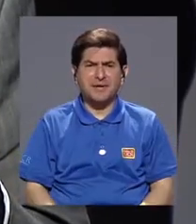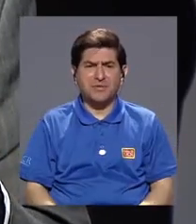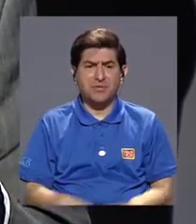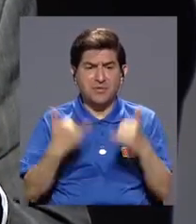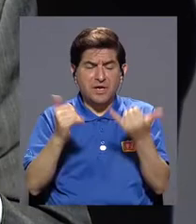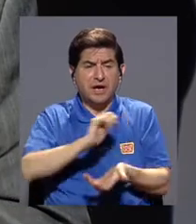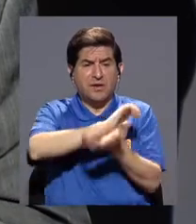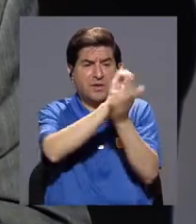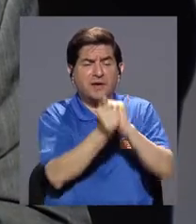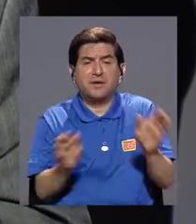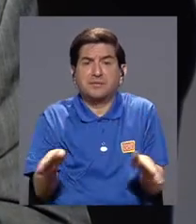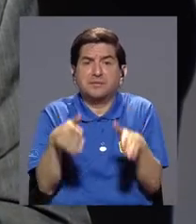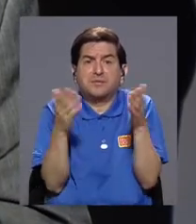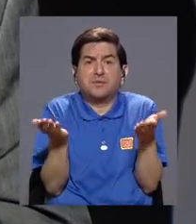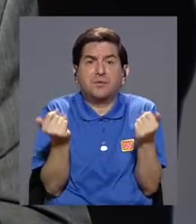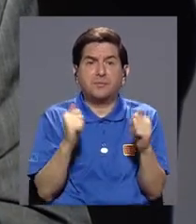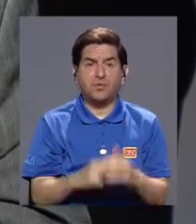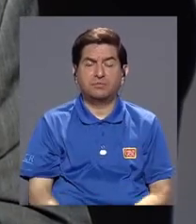página?